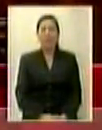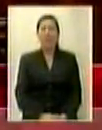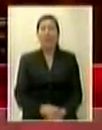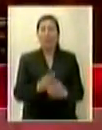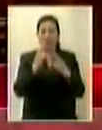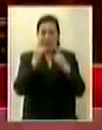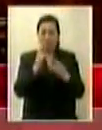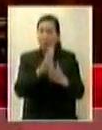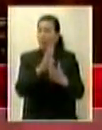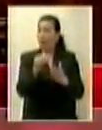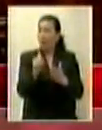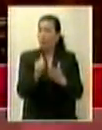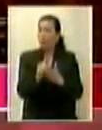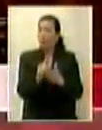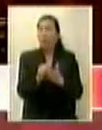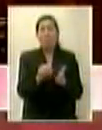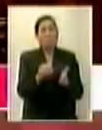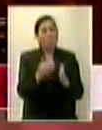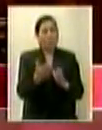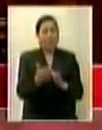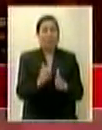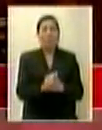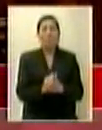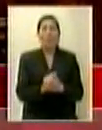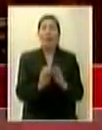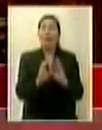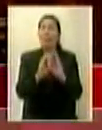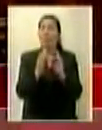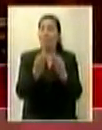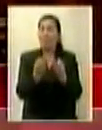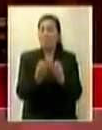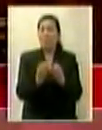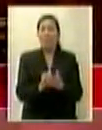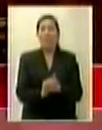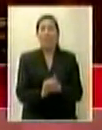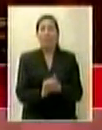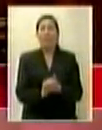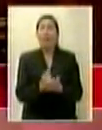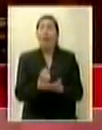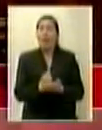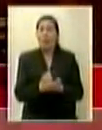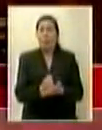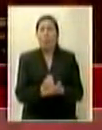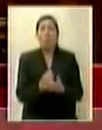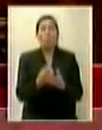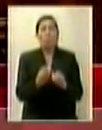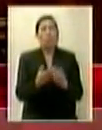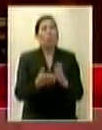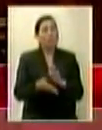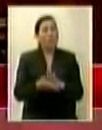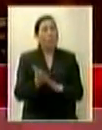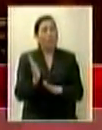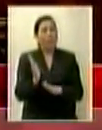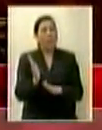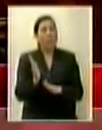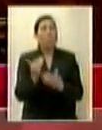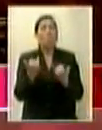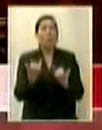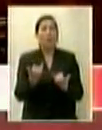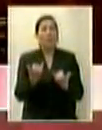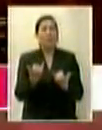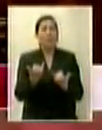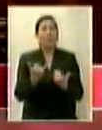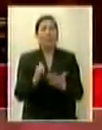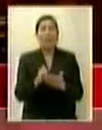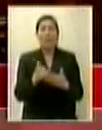homenajeando a todos mis compañeros que se fueron y a las familias que se sacrificaron. Muchos se han ido por este acto